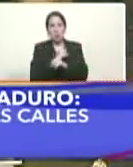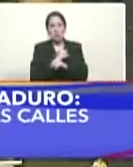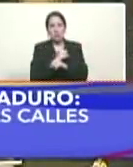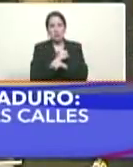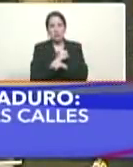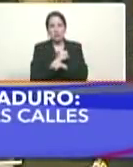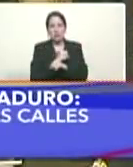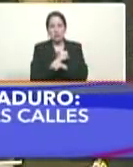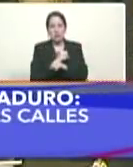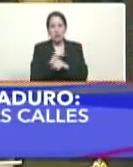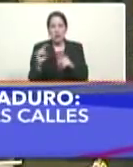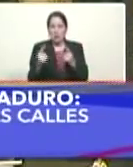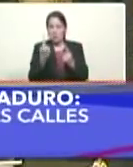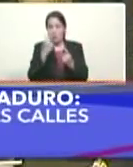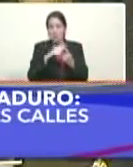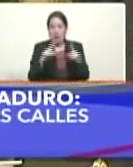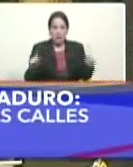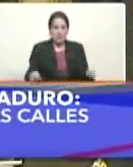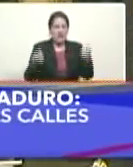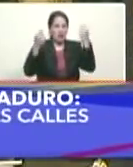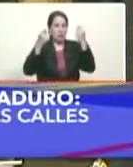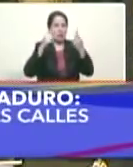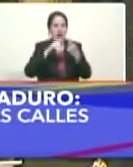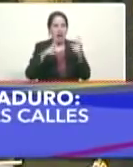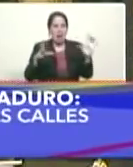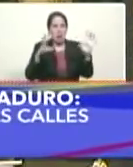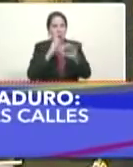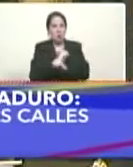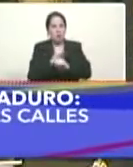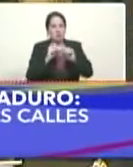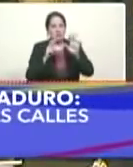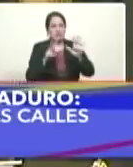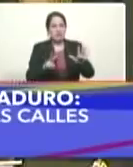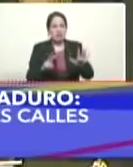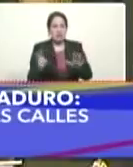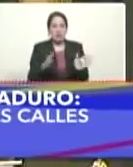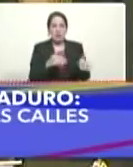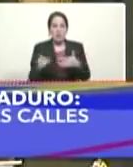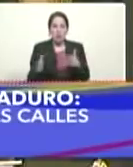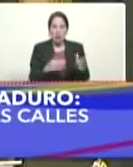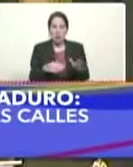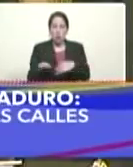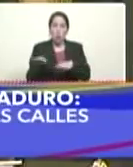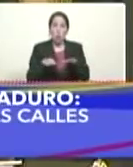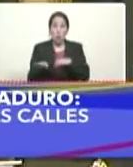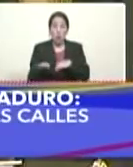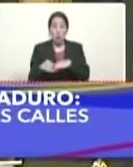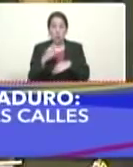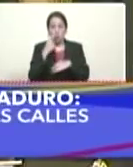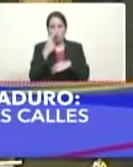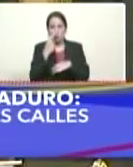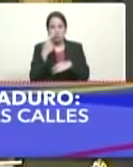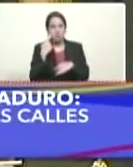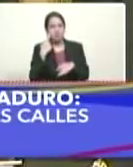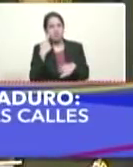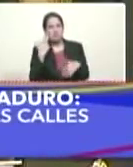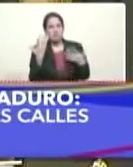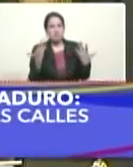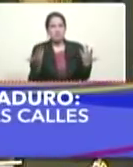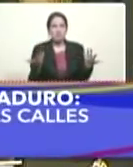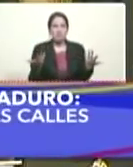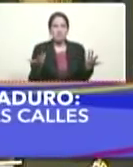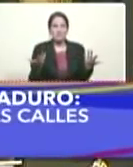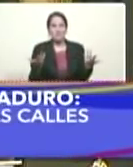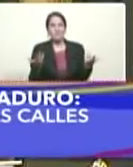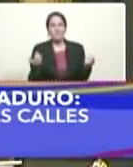saboteado la primera recuperación la noche del 7 de marzo jueves y olfatea que esto venía con